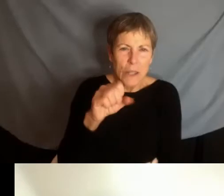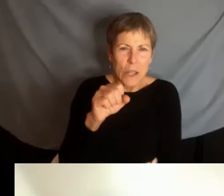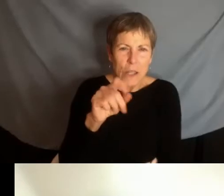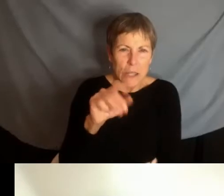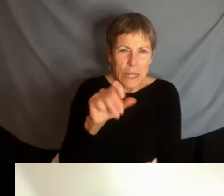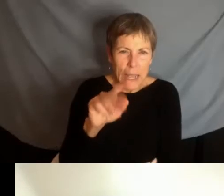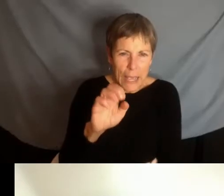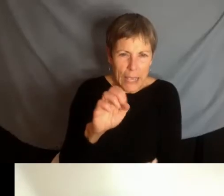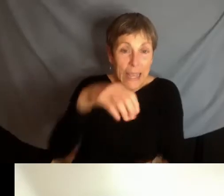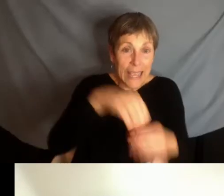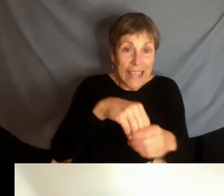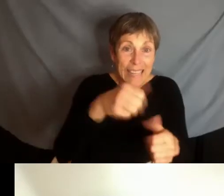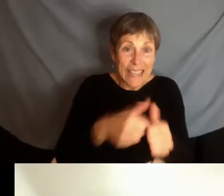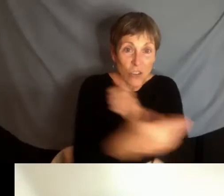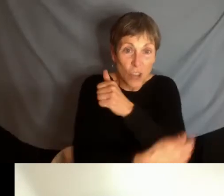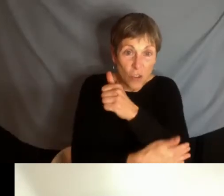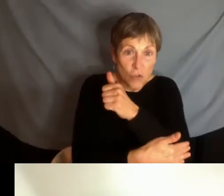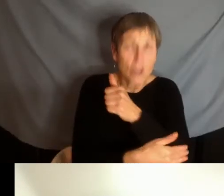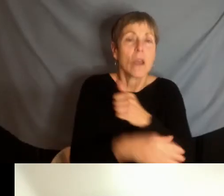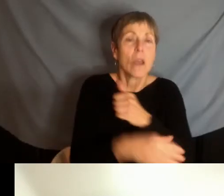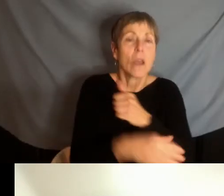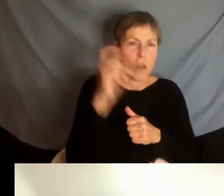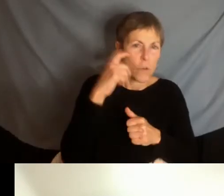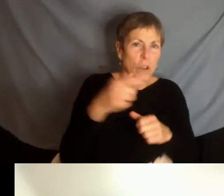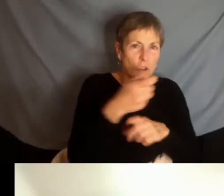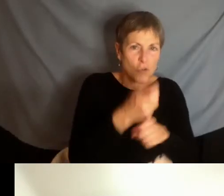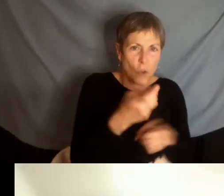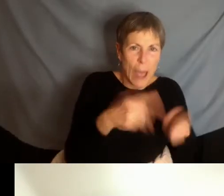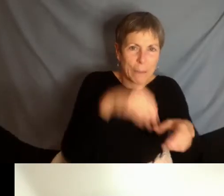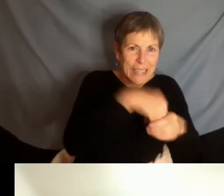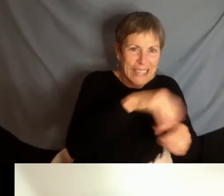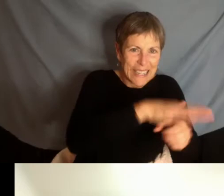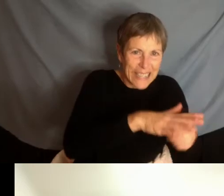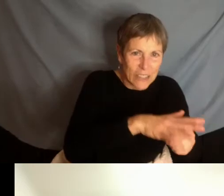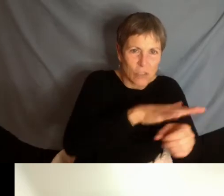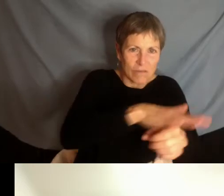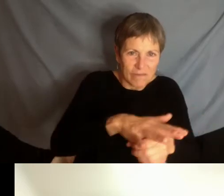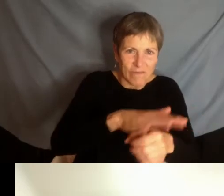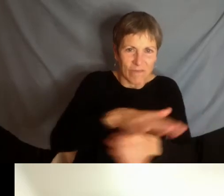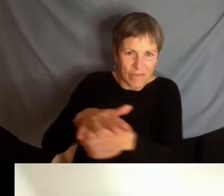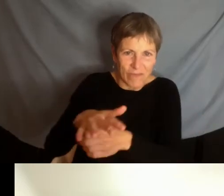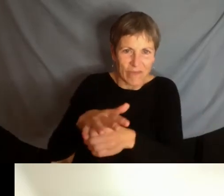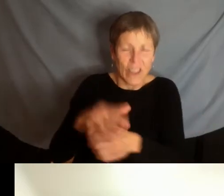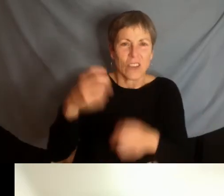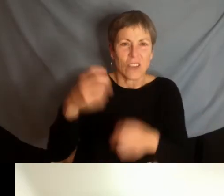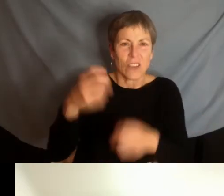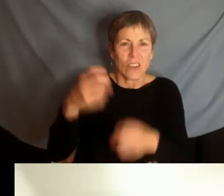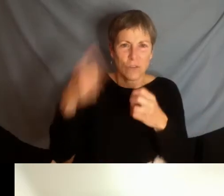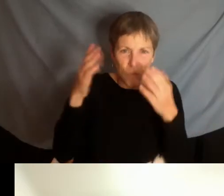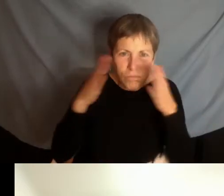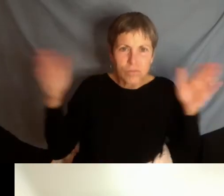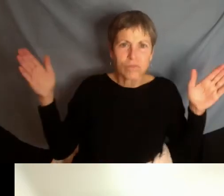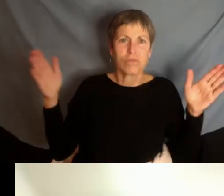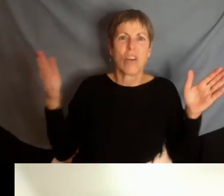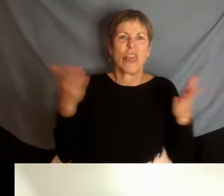individuales controlan absolutamente lo que pasa dentro de sus territorios y eso lo hace muy difícil de abordar